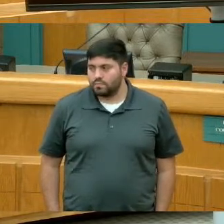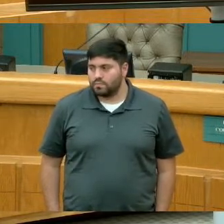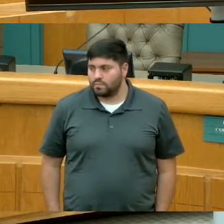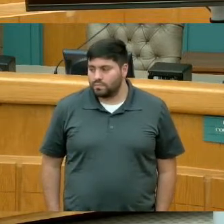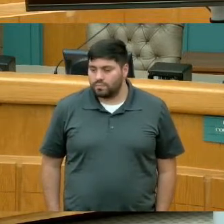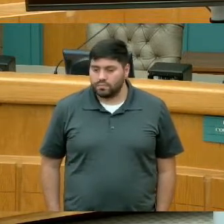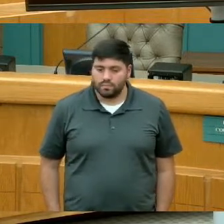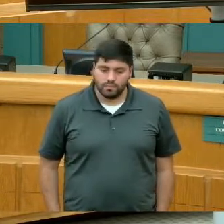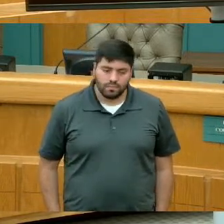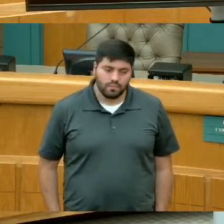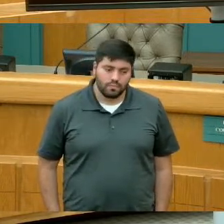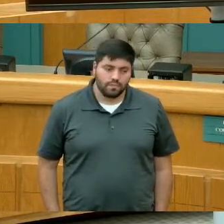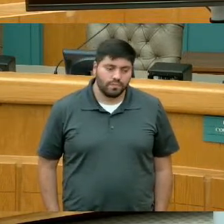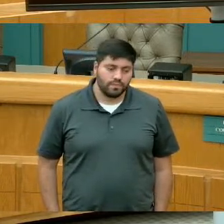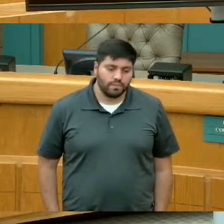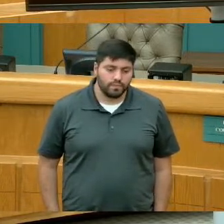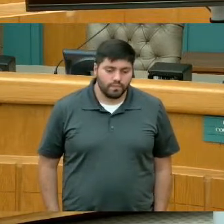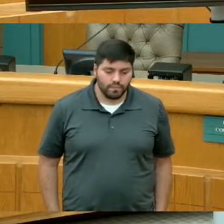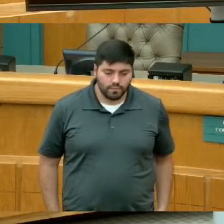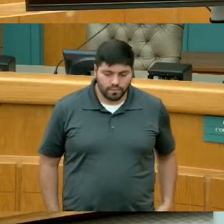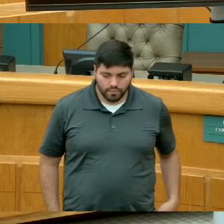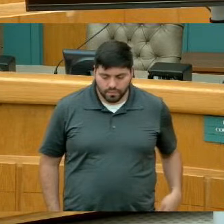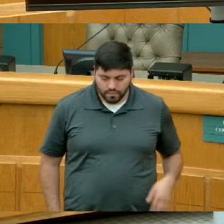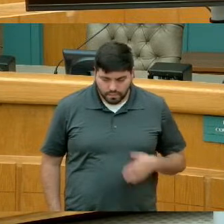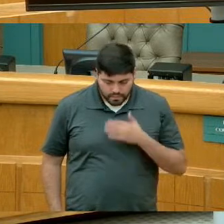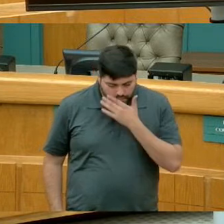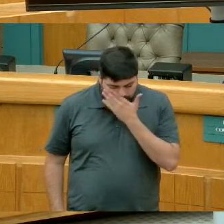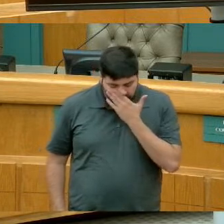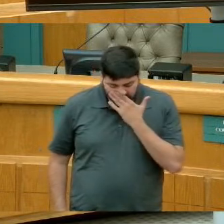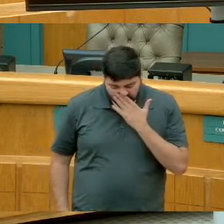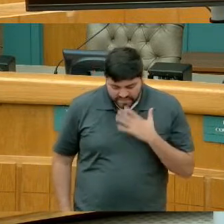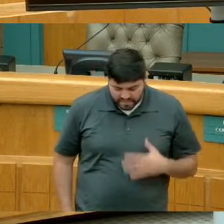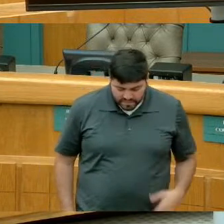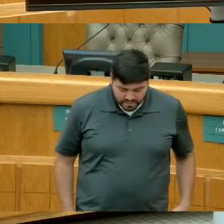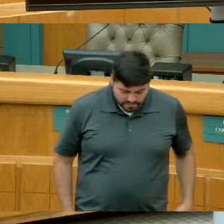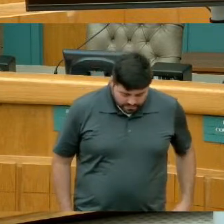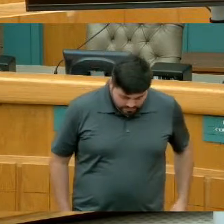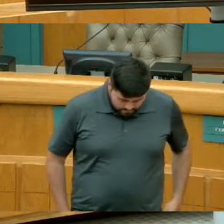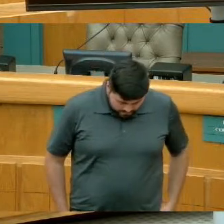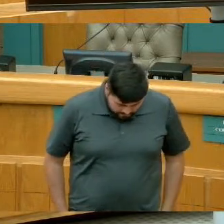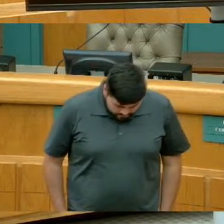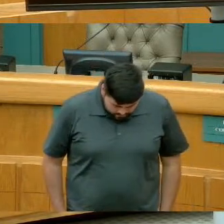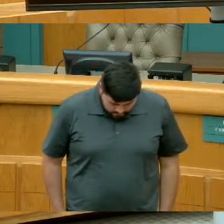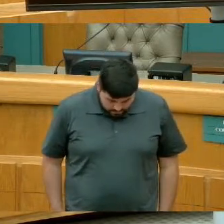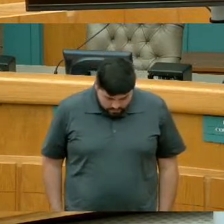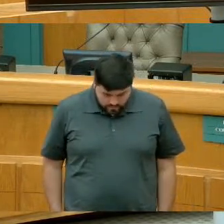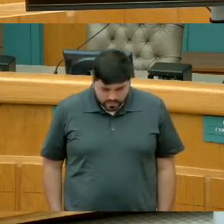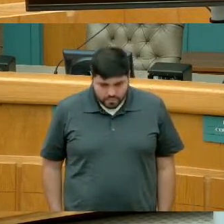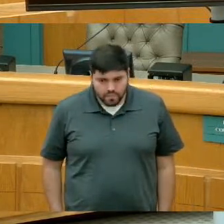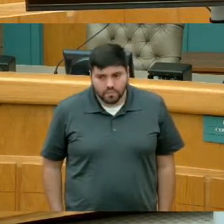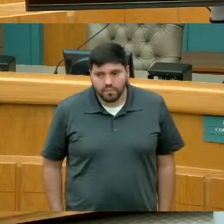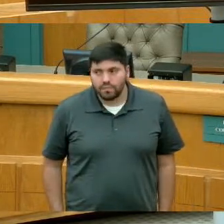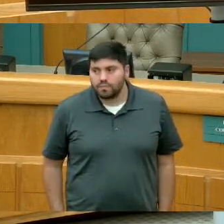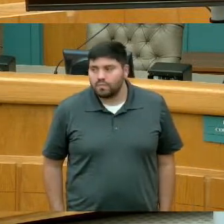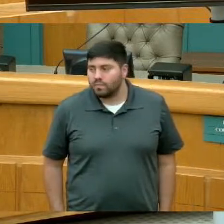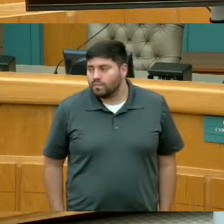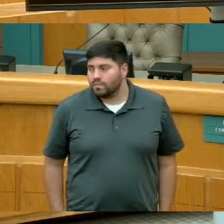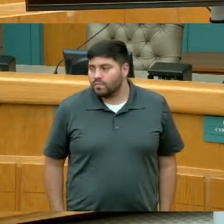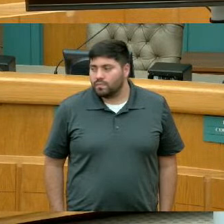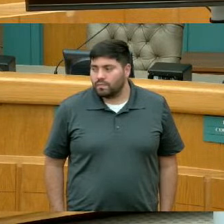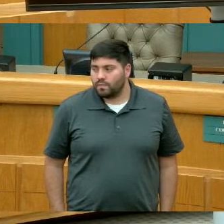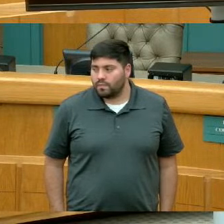4.703 pacientes se han recuperado por completo, 332 continúan en el hospital, 131 están en la unidad de